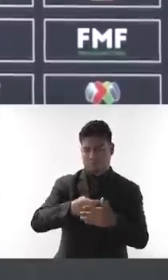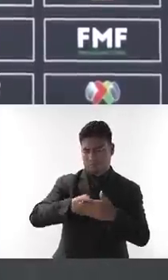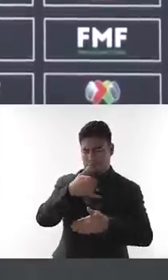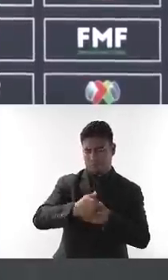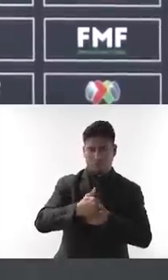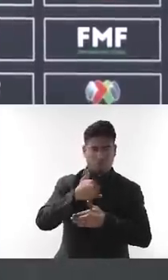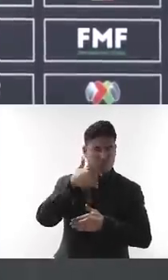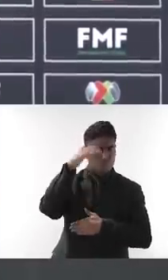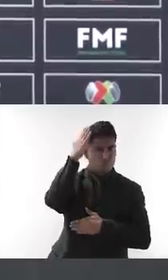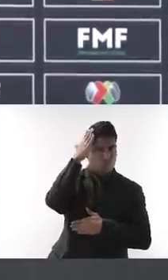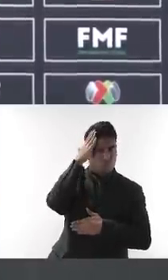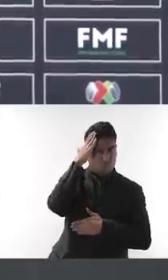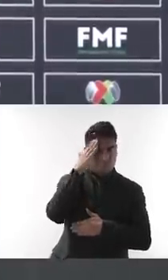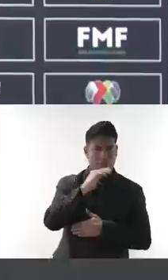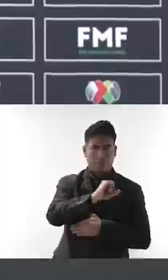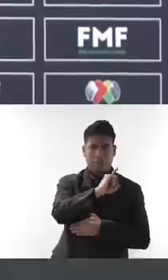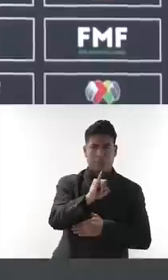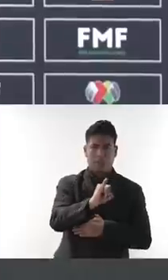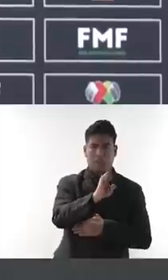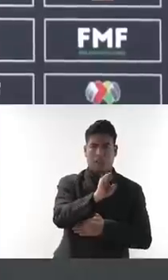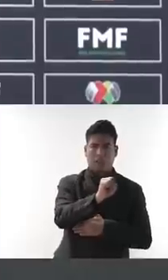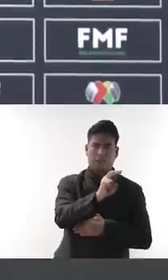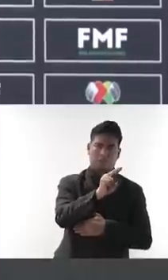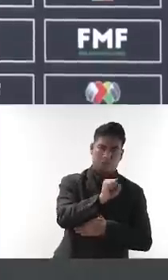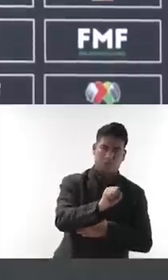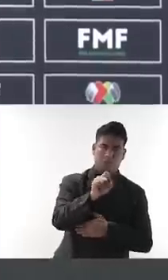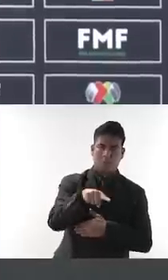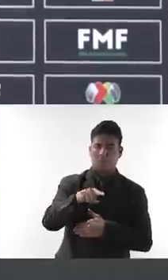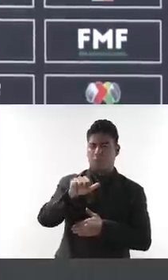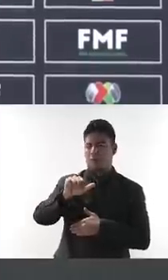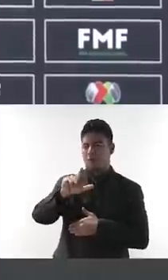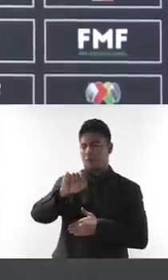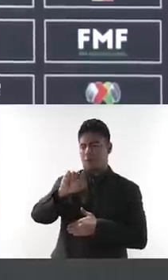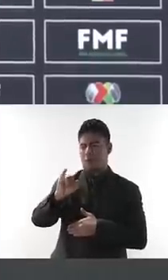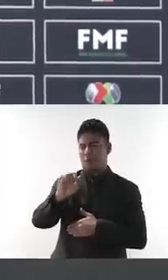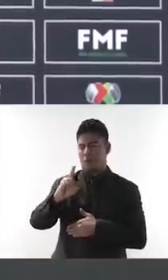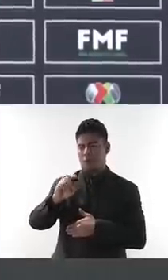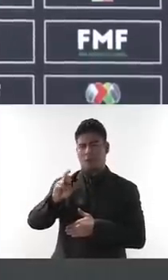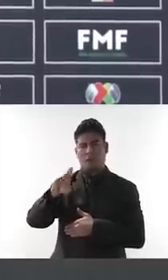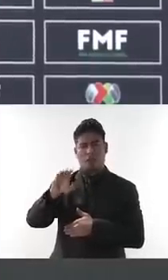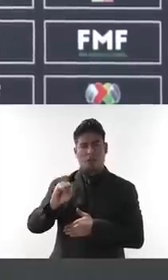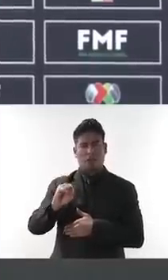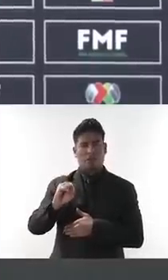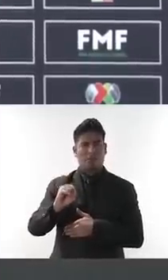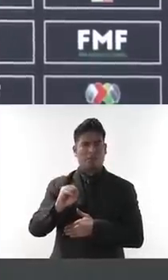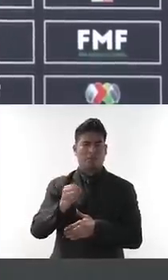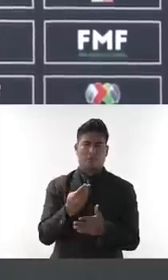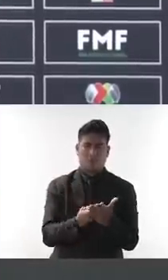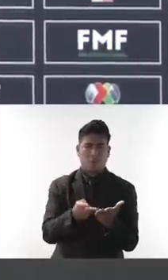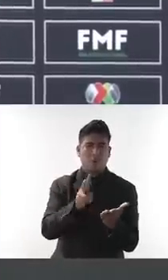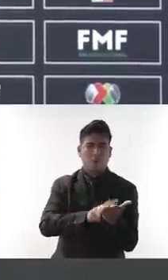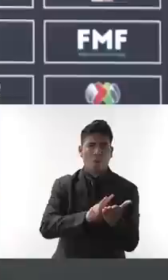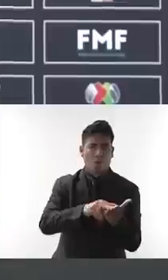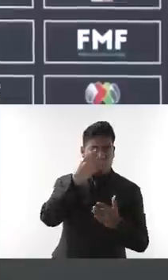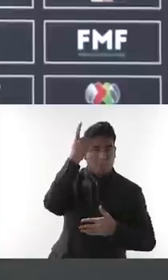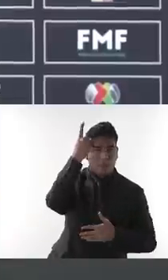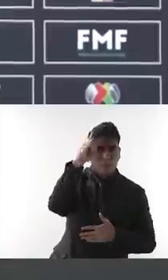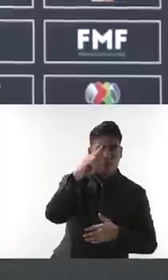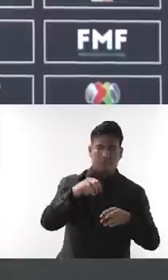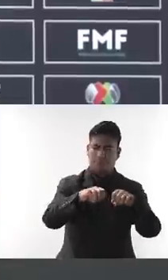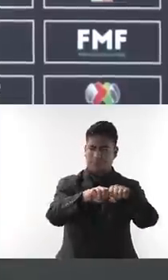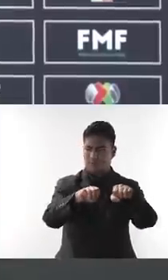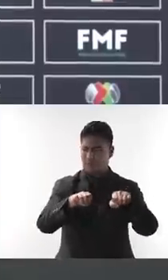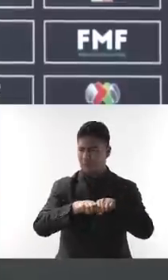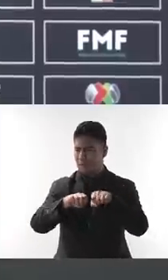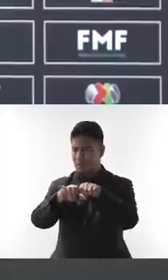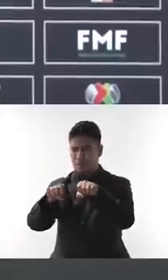Jesús Martínez y por Alejandro Iraragorri, más dos dueños de equipos emblemáticos